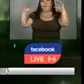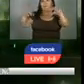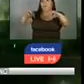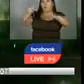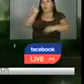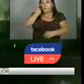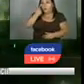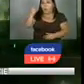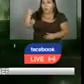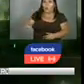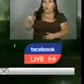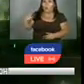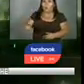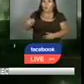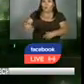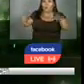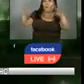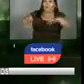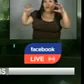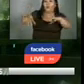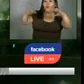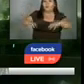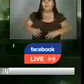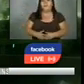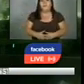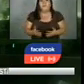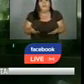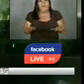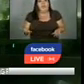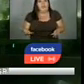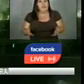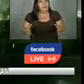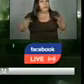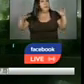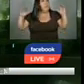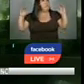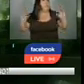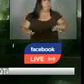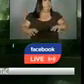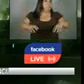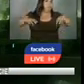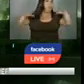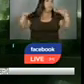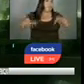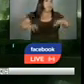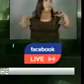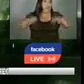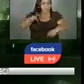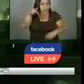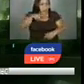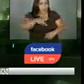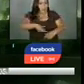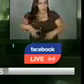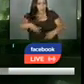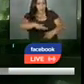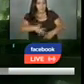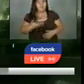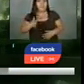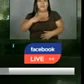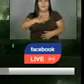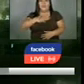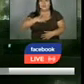se puede apreciar la humedad y las lluvias que están a esta hora. Es decir, una fuerte tormenta que se está registrando, por lo menos acá, nosotros tenemos